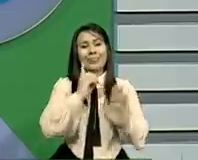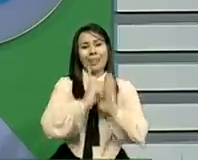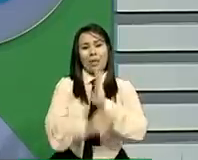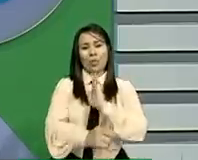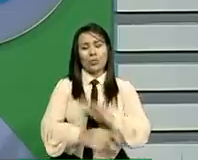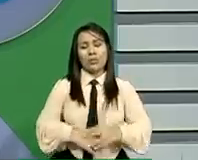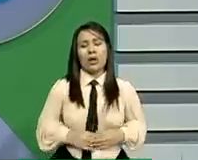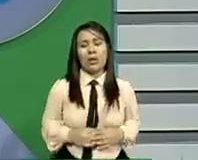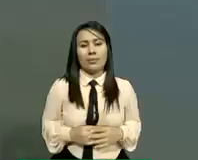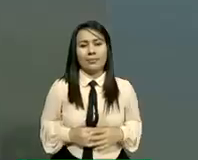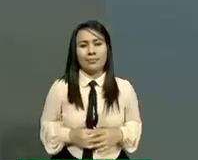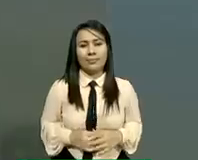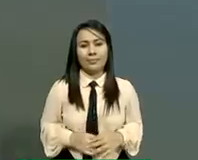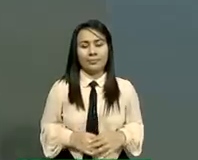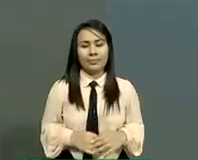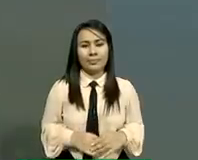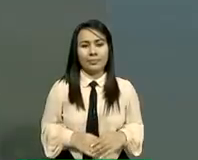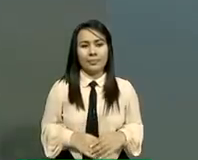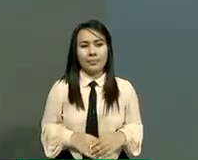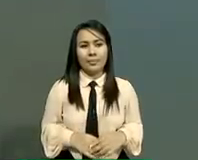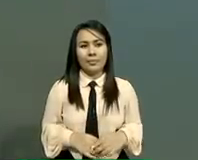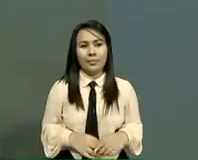porteña.